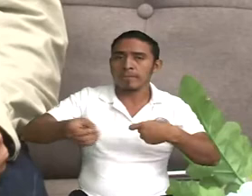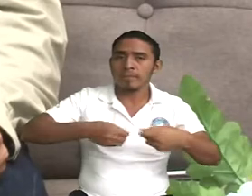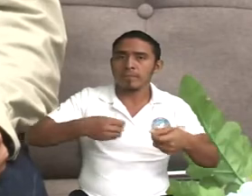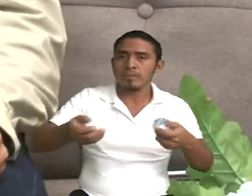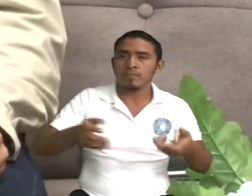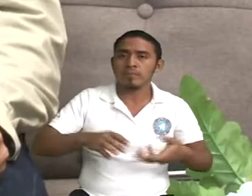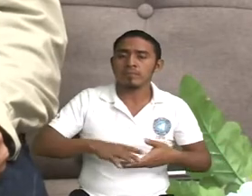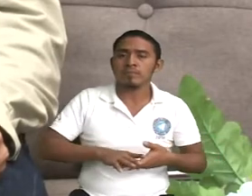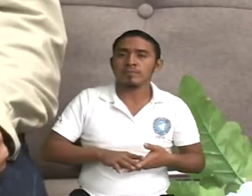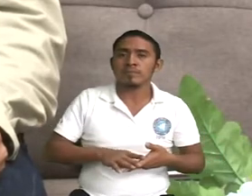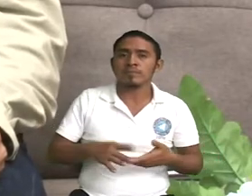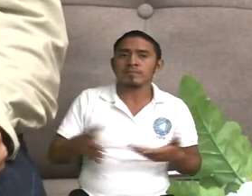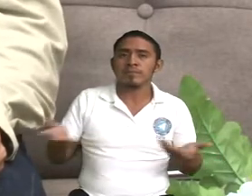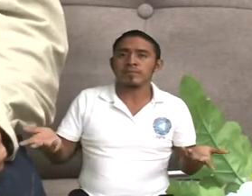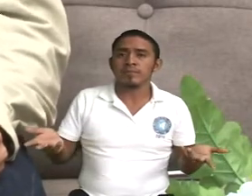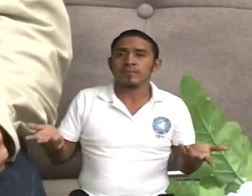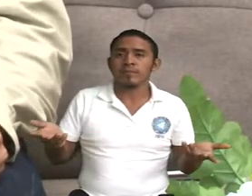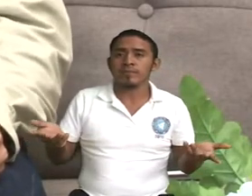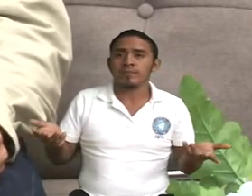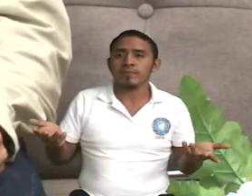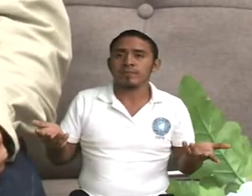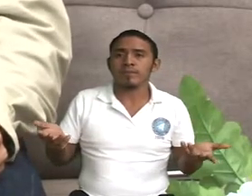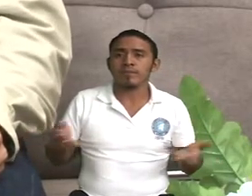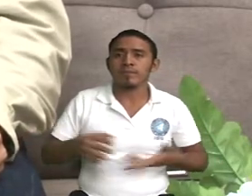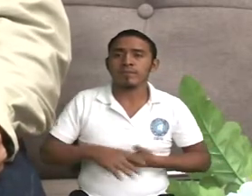sí. Lo que nosotros hemos